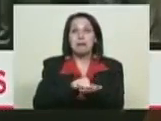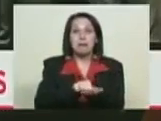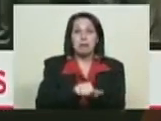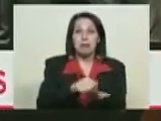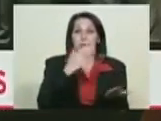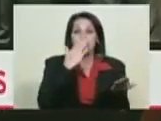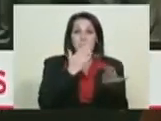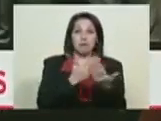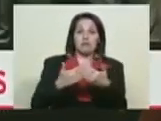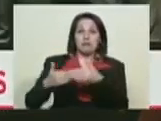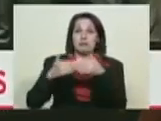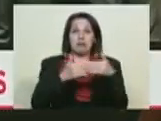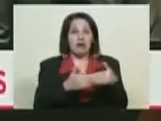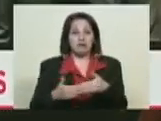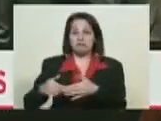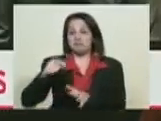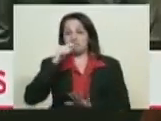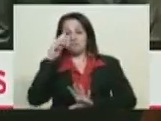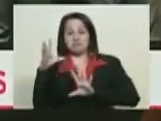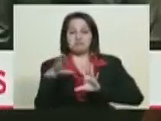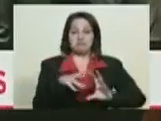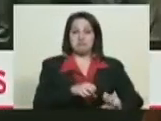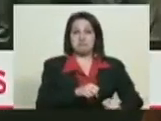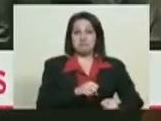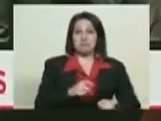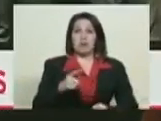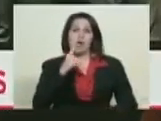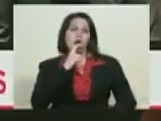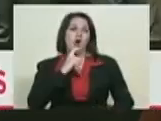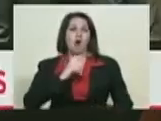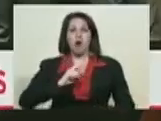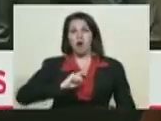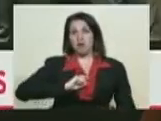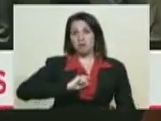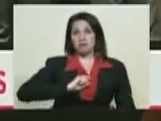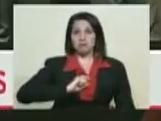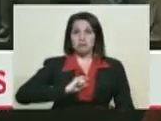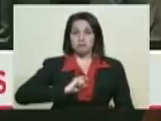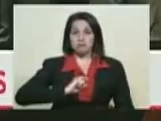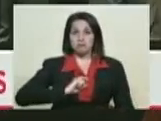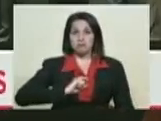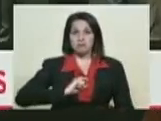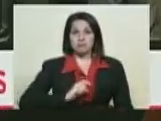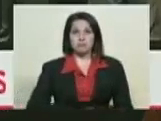frente al imperialismo ni la oligarquía, nos tiene envidia.